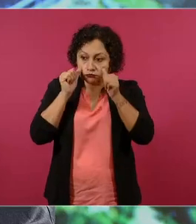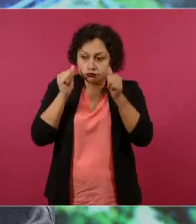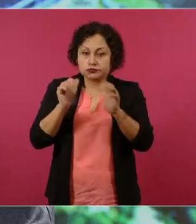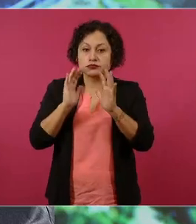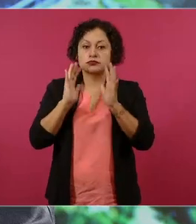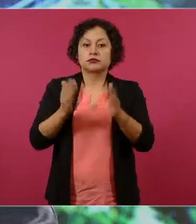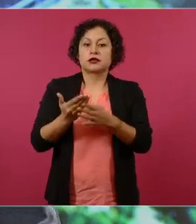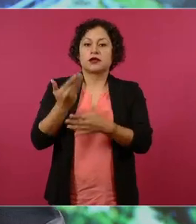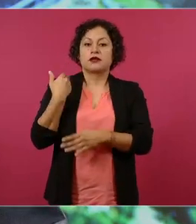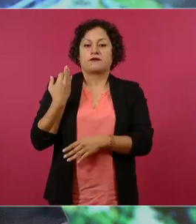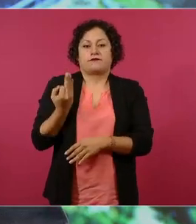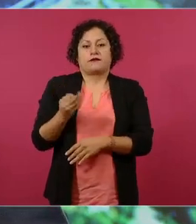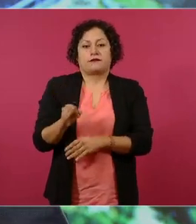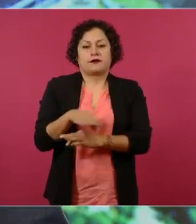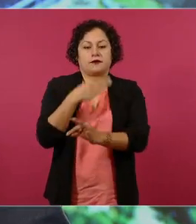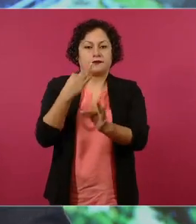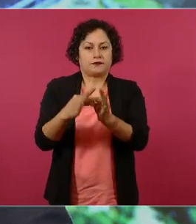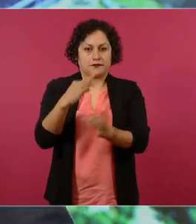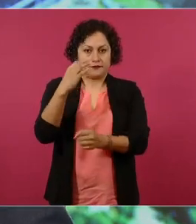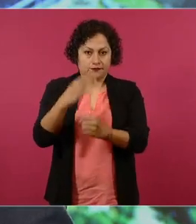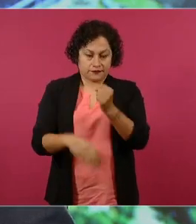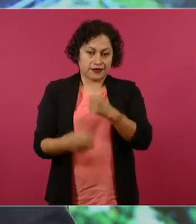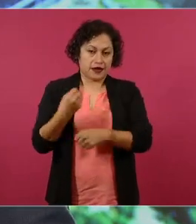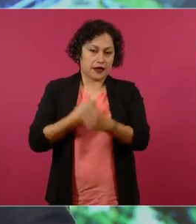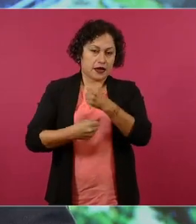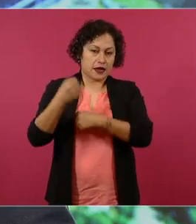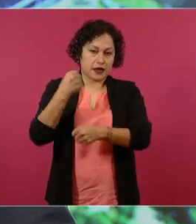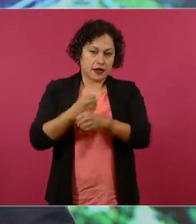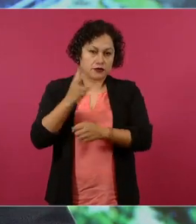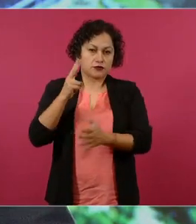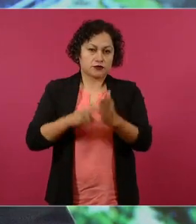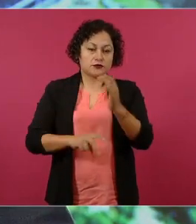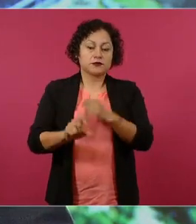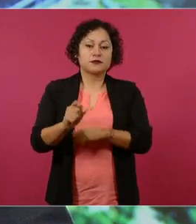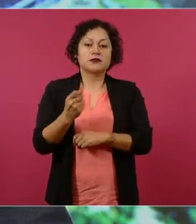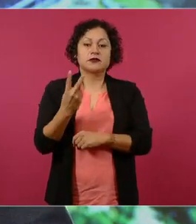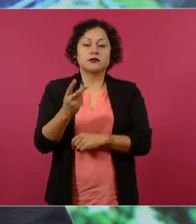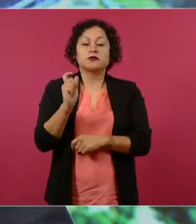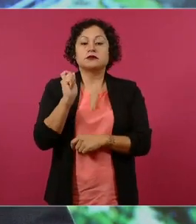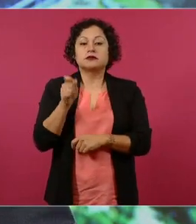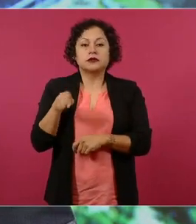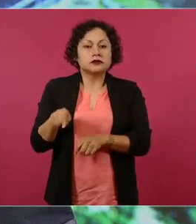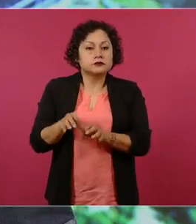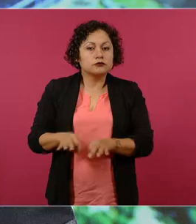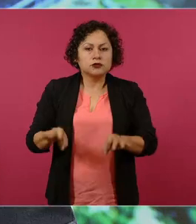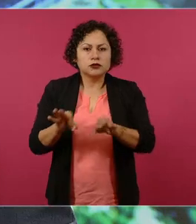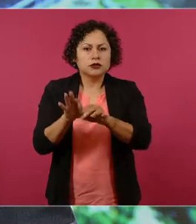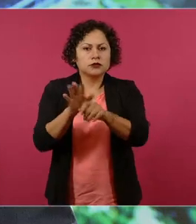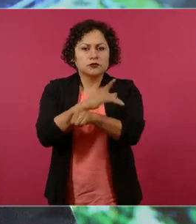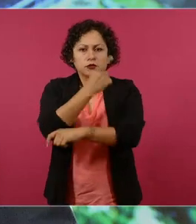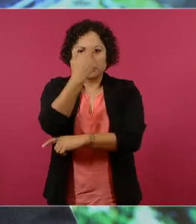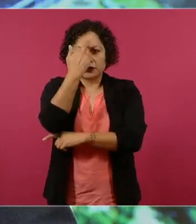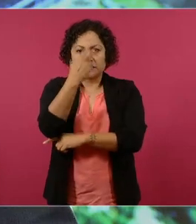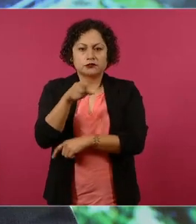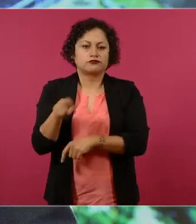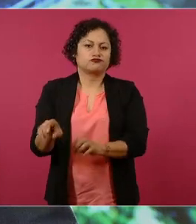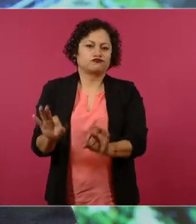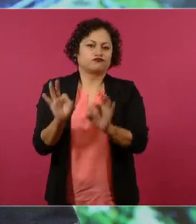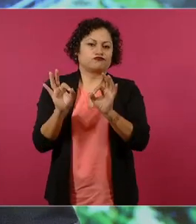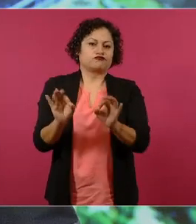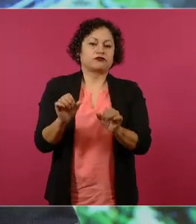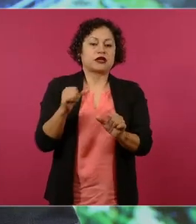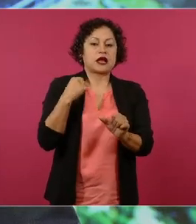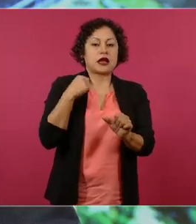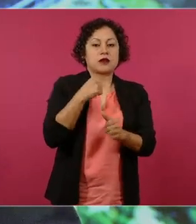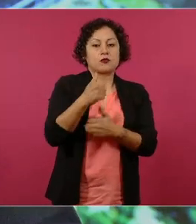2022 la importancia de esta de esta de este Libramiento es que enlaza eh la ciudad de Acapulco y